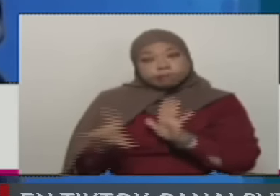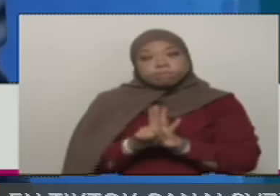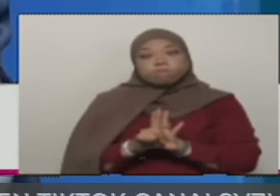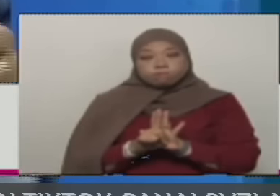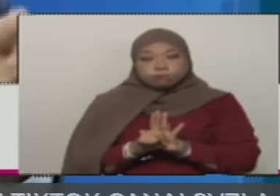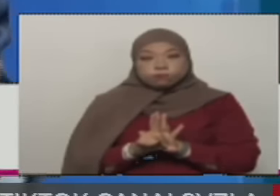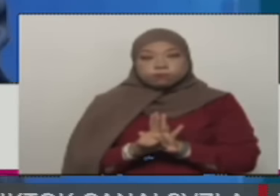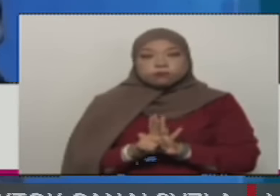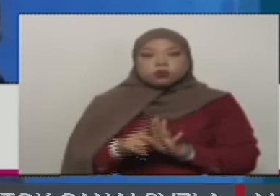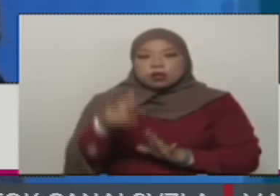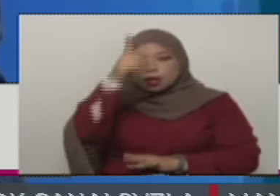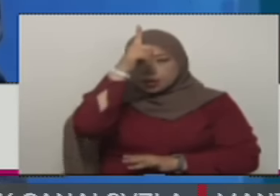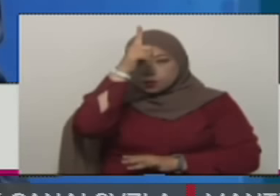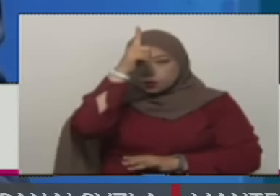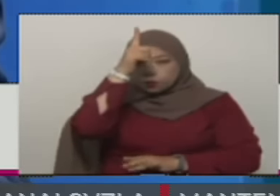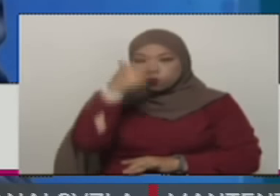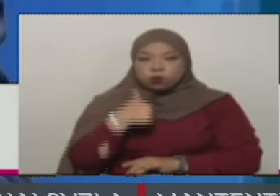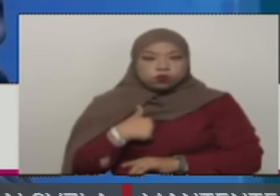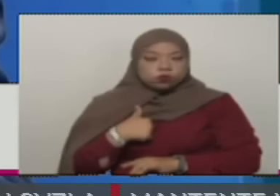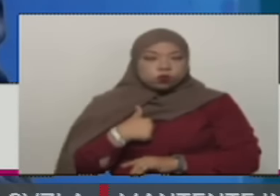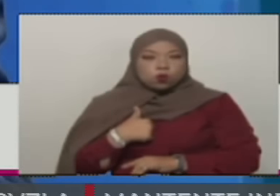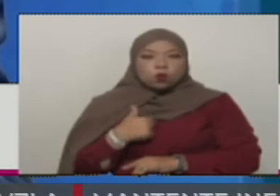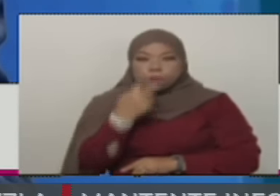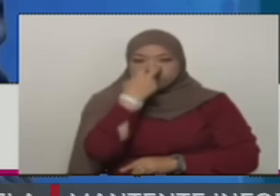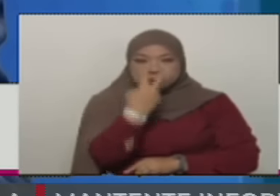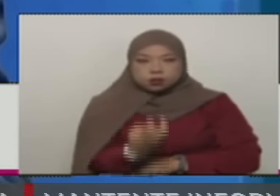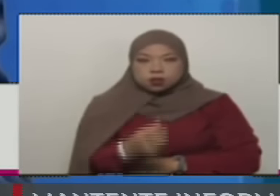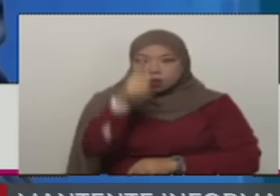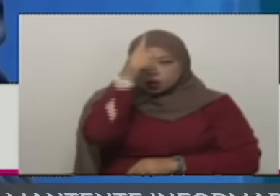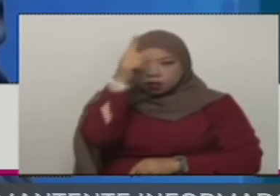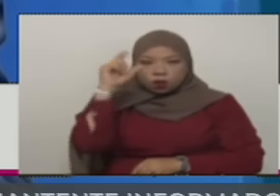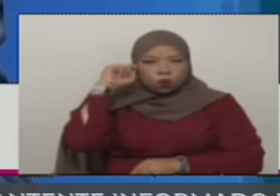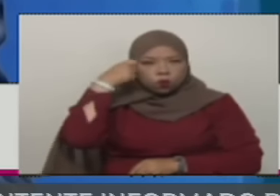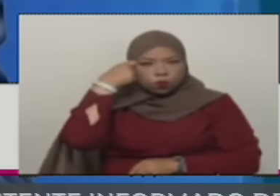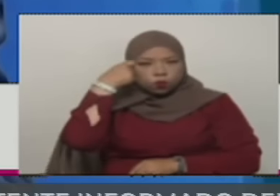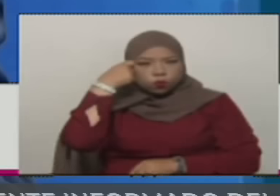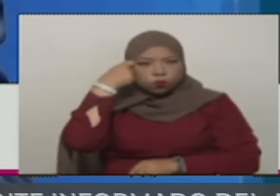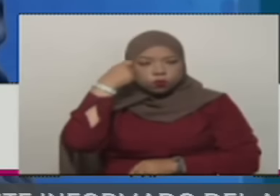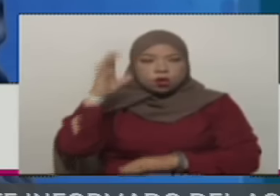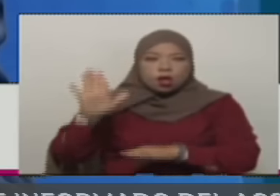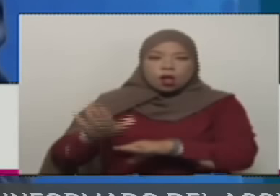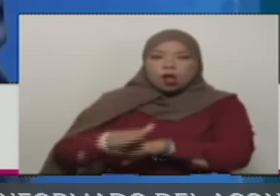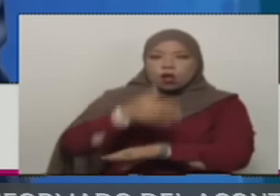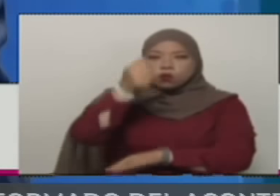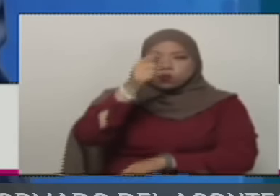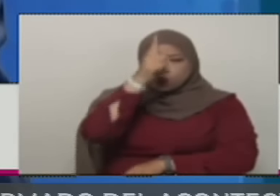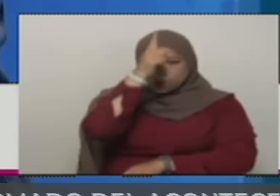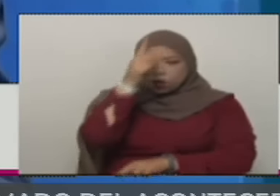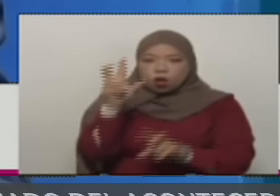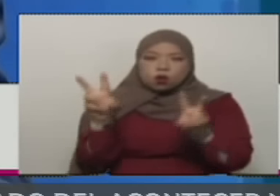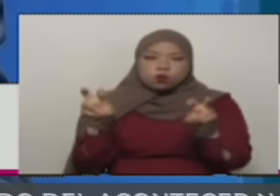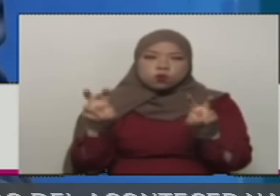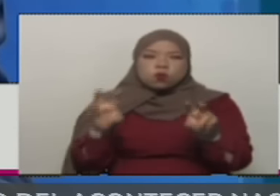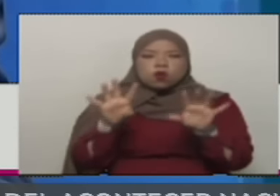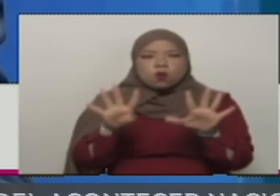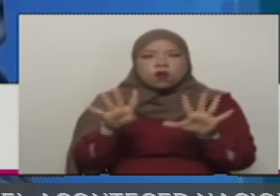En Alemania, yo una vez estaba, me acuerdo, en Frankfurt. Estuve varios días en